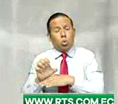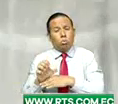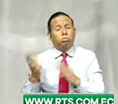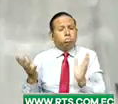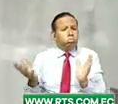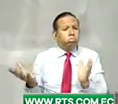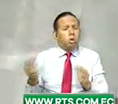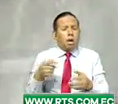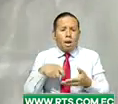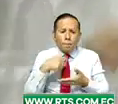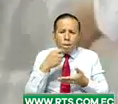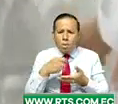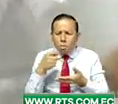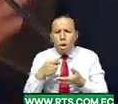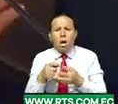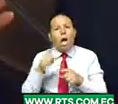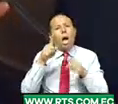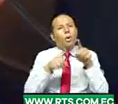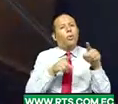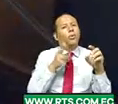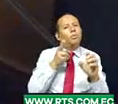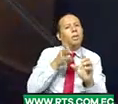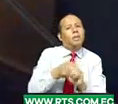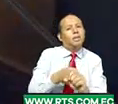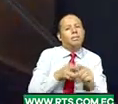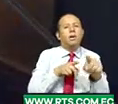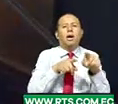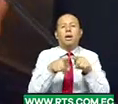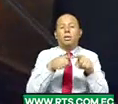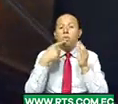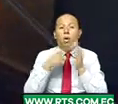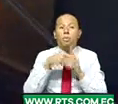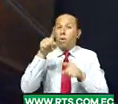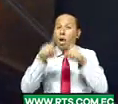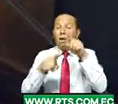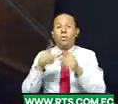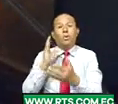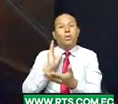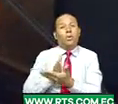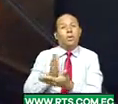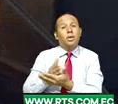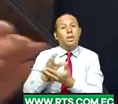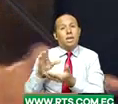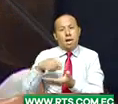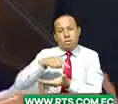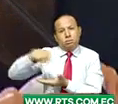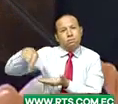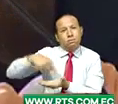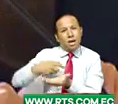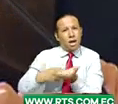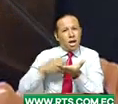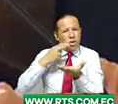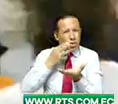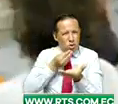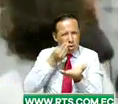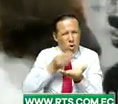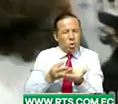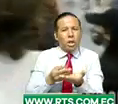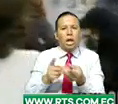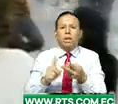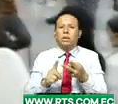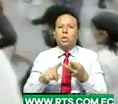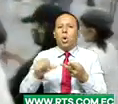Habrá retos para aficionados. Tenemos el reto pastelero, el reto parrillero y el reto